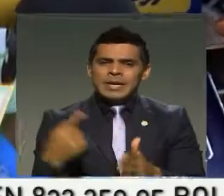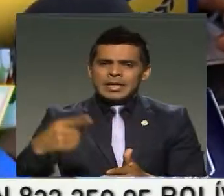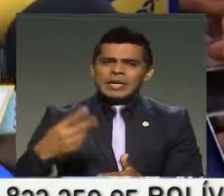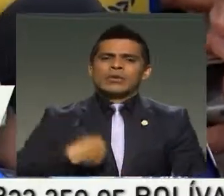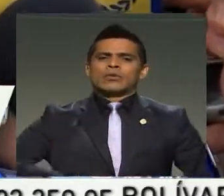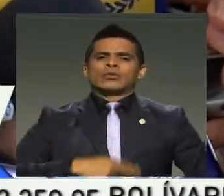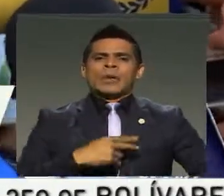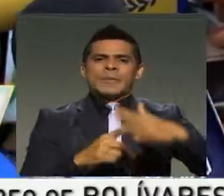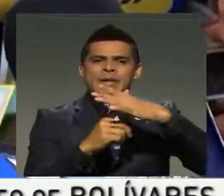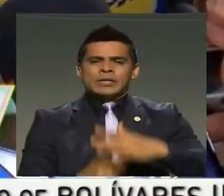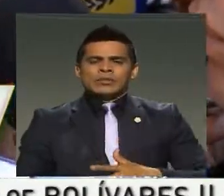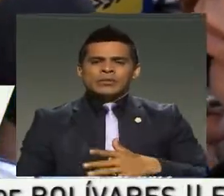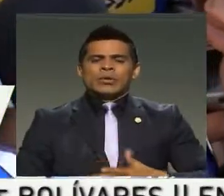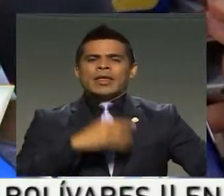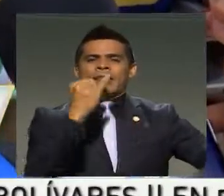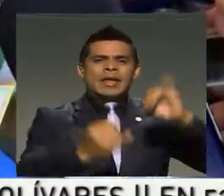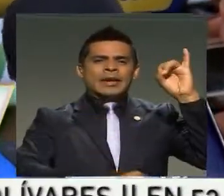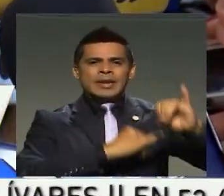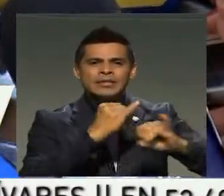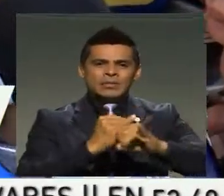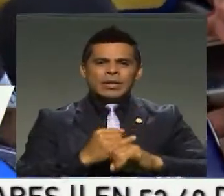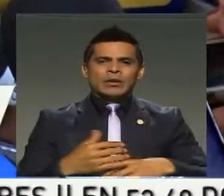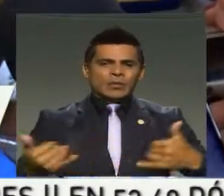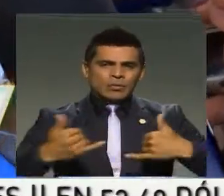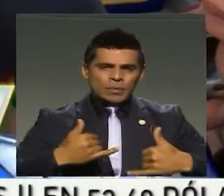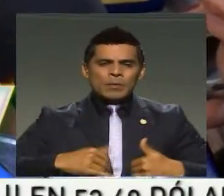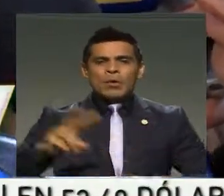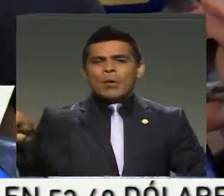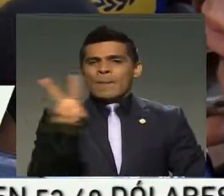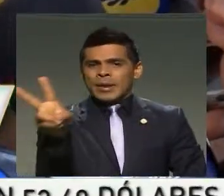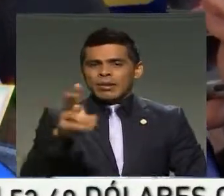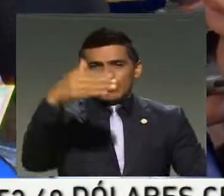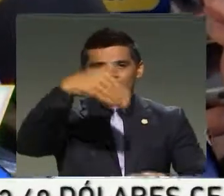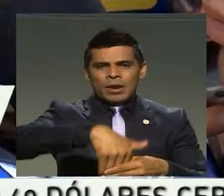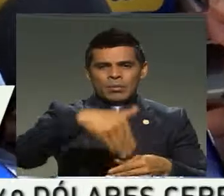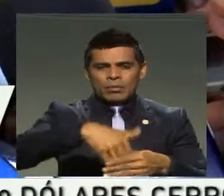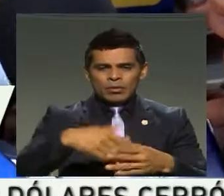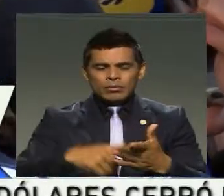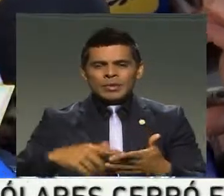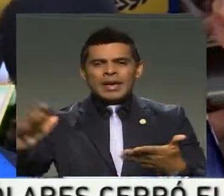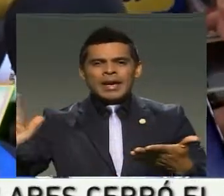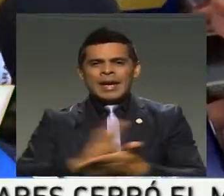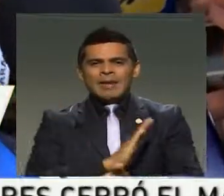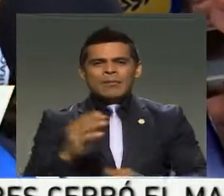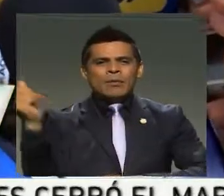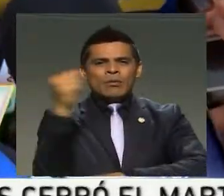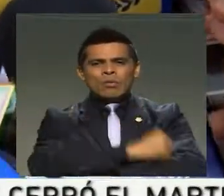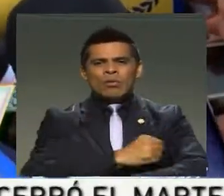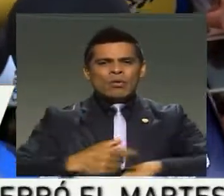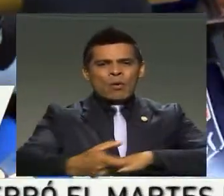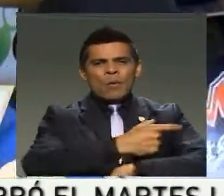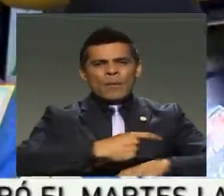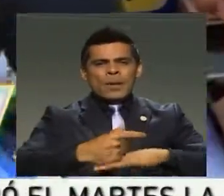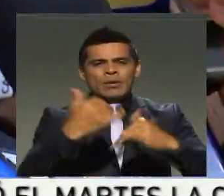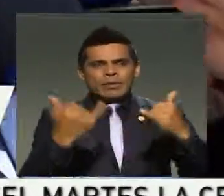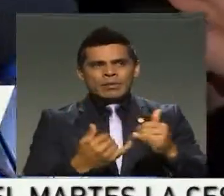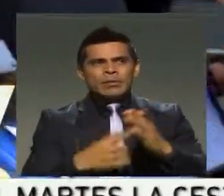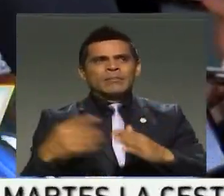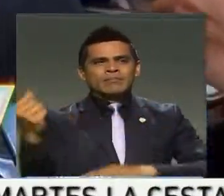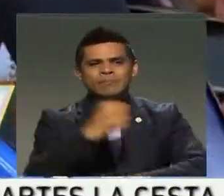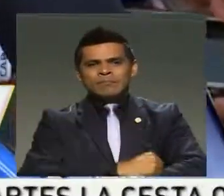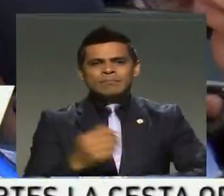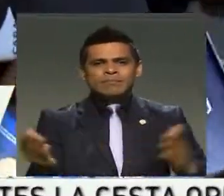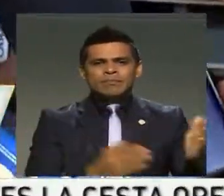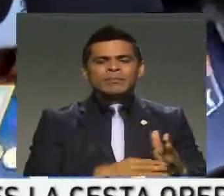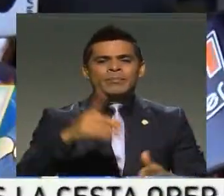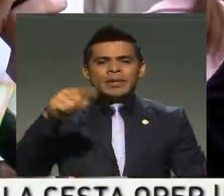presión nuestra y la presión internacional a que seamos los venezolanos que con el voto derribemos un gobierno que está caído. De igual forma, el parlamentario